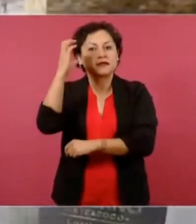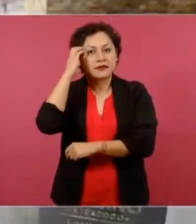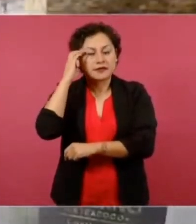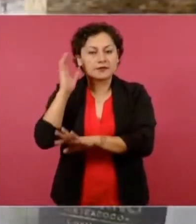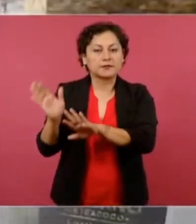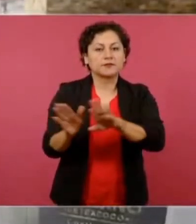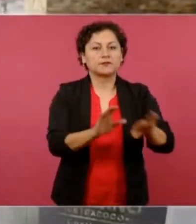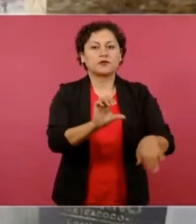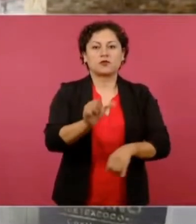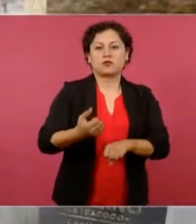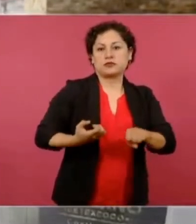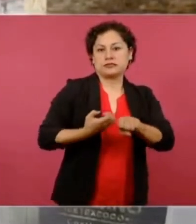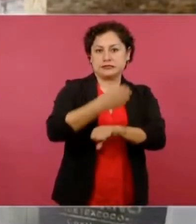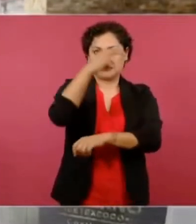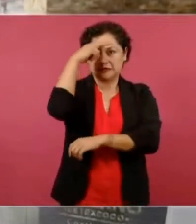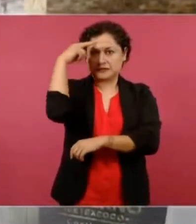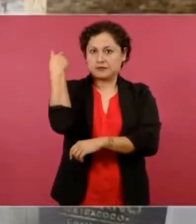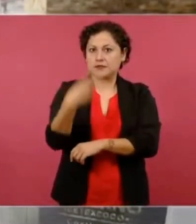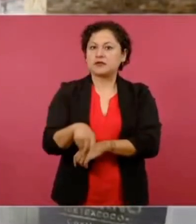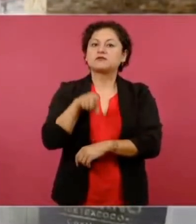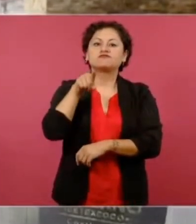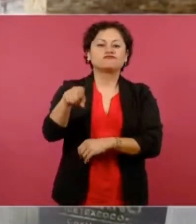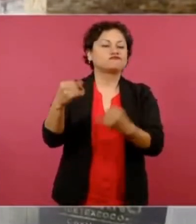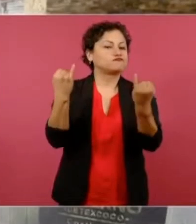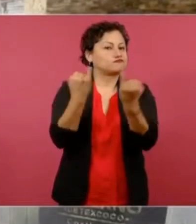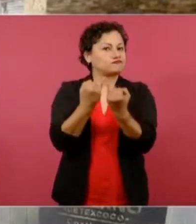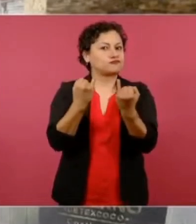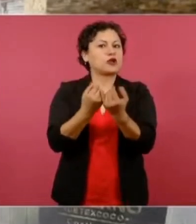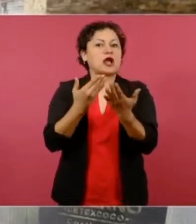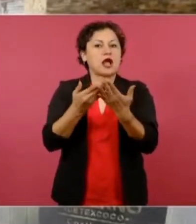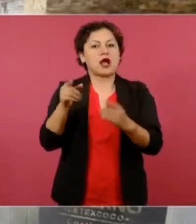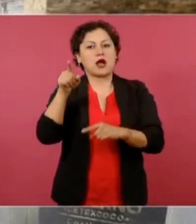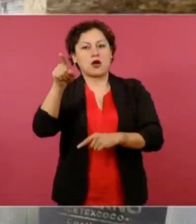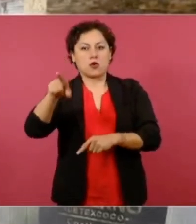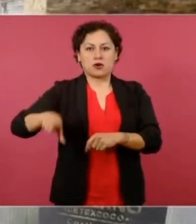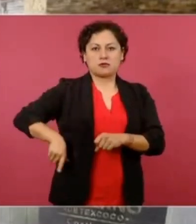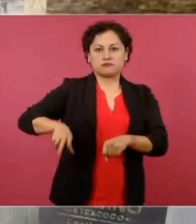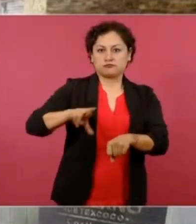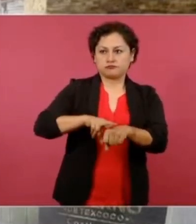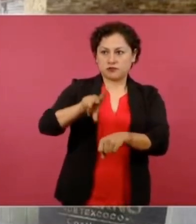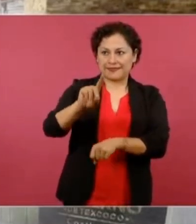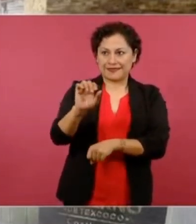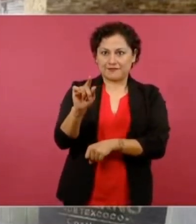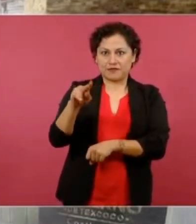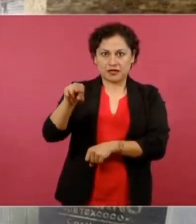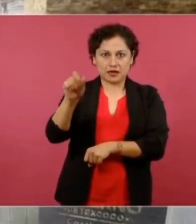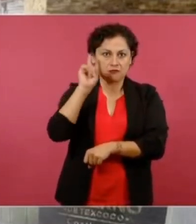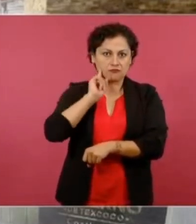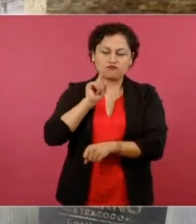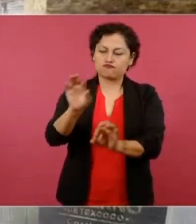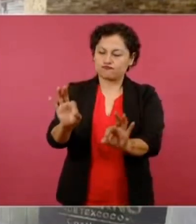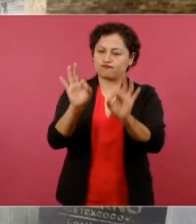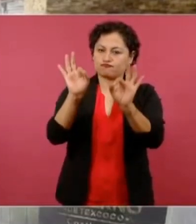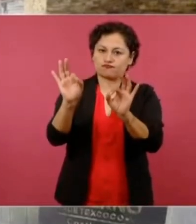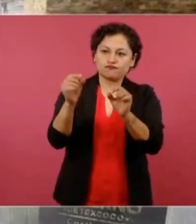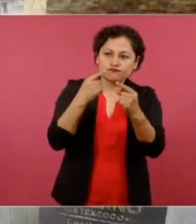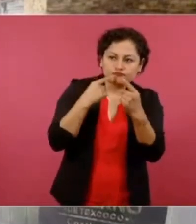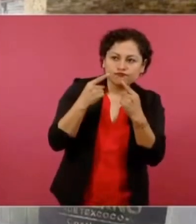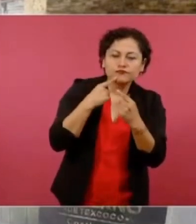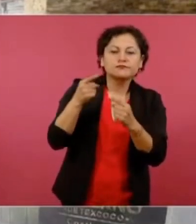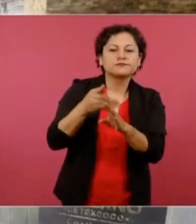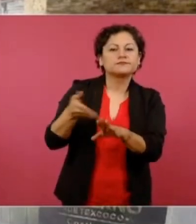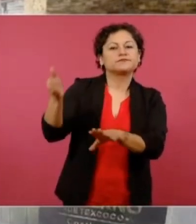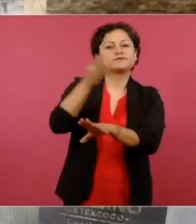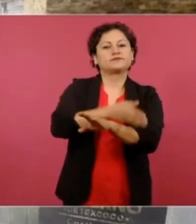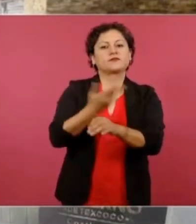historia que se está atendiendo ahora con la maestra Delfina. Ya desde antes se había puesto a andar el Hospital Materno